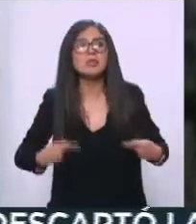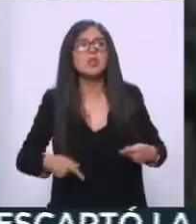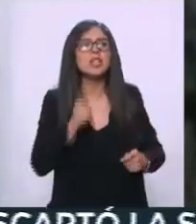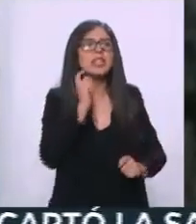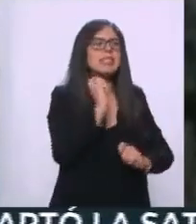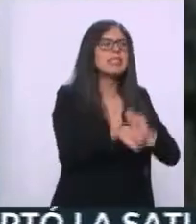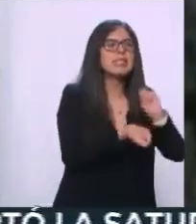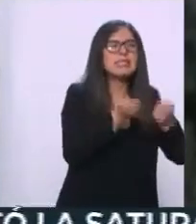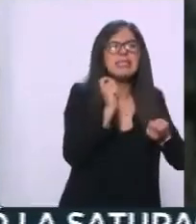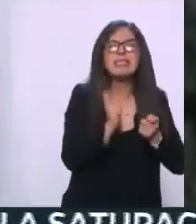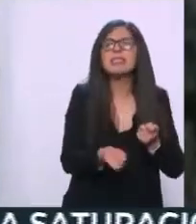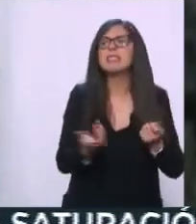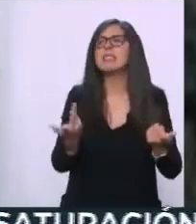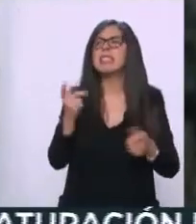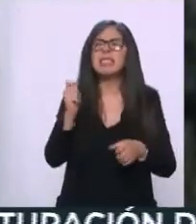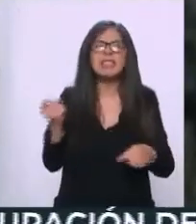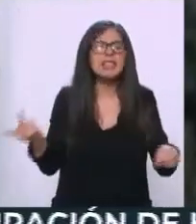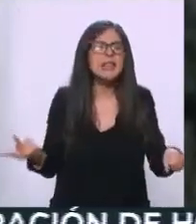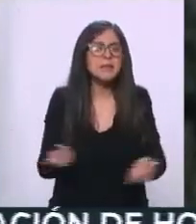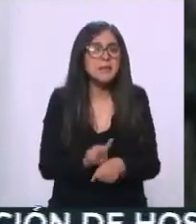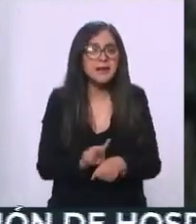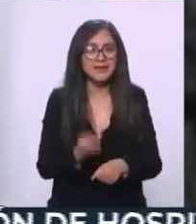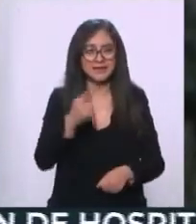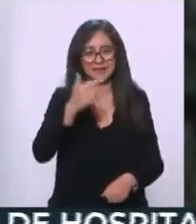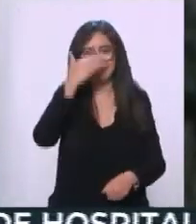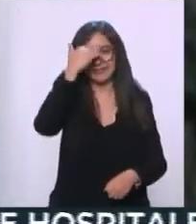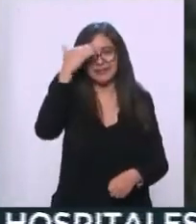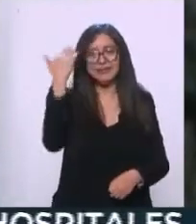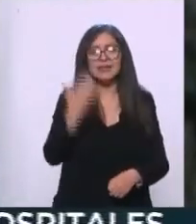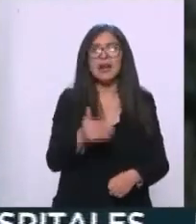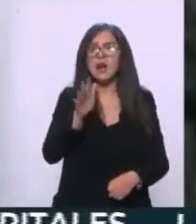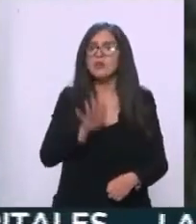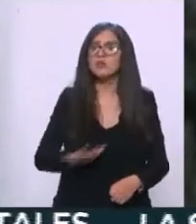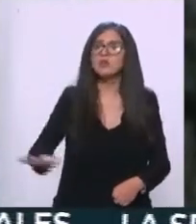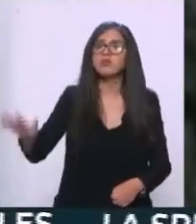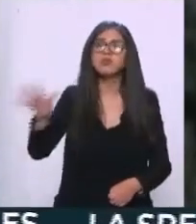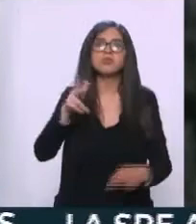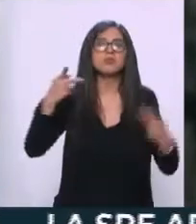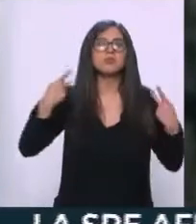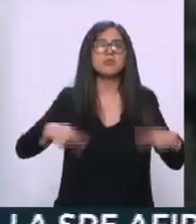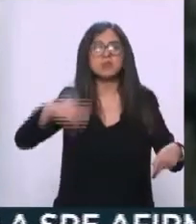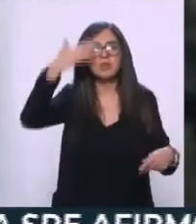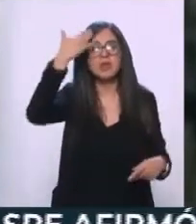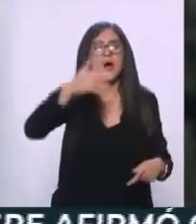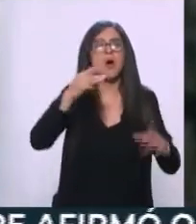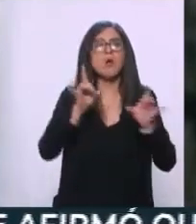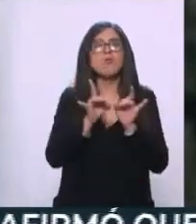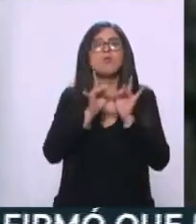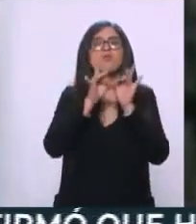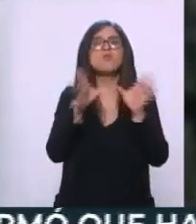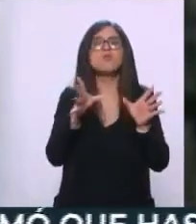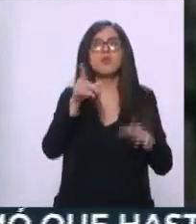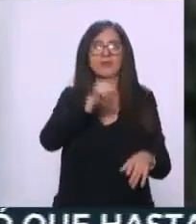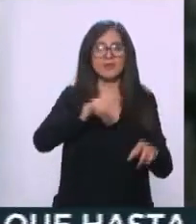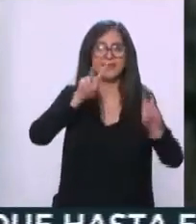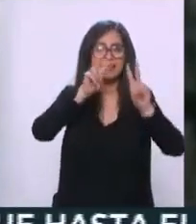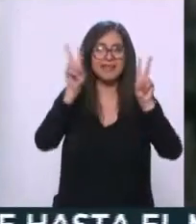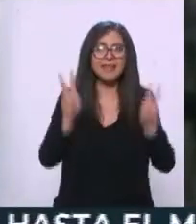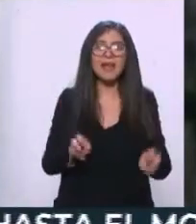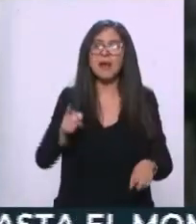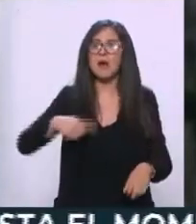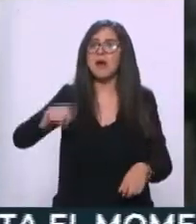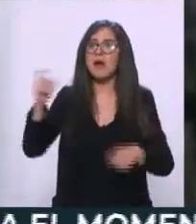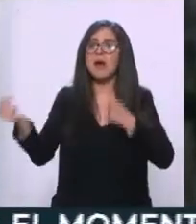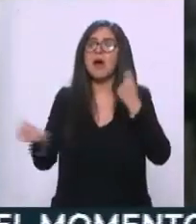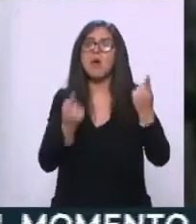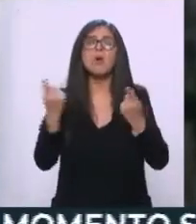tiempos, como todo asunto que cae en la arena pública, también se ha convertido en un asunto de debate,